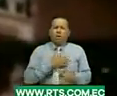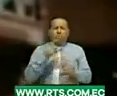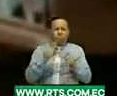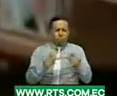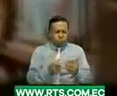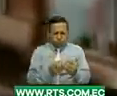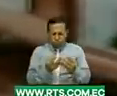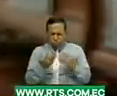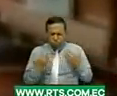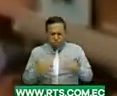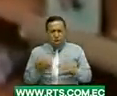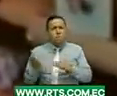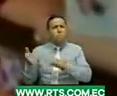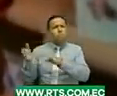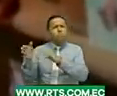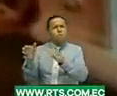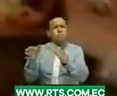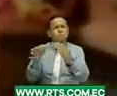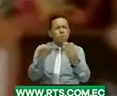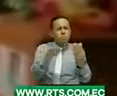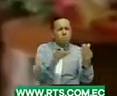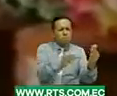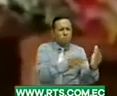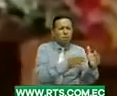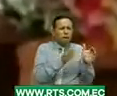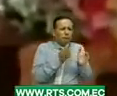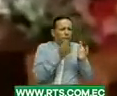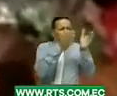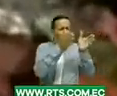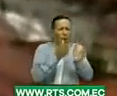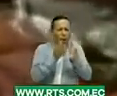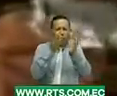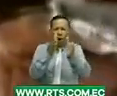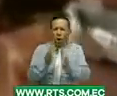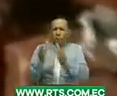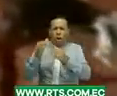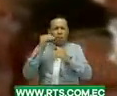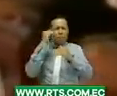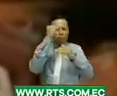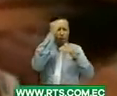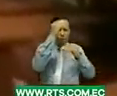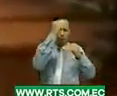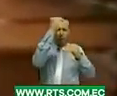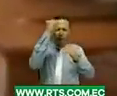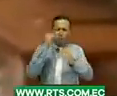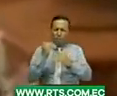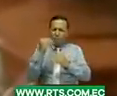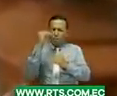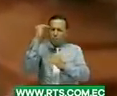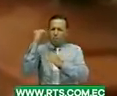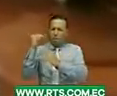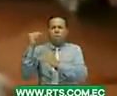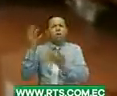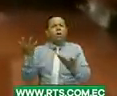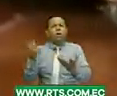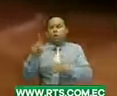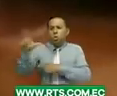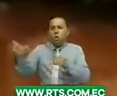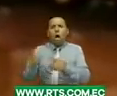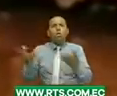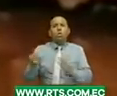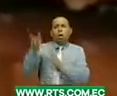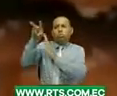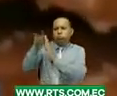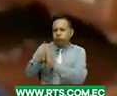de cadáveres permanecen en ataúdes apilados en carpas al no haber lugar para enterrarlos. Sucede en una